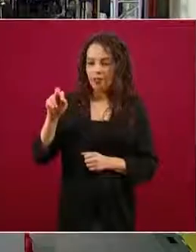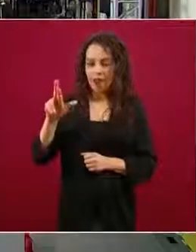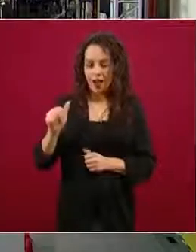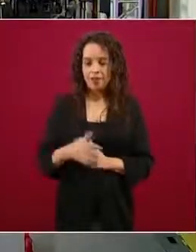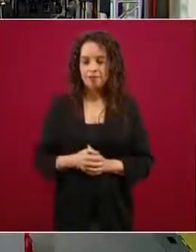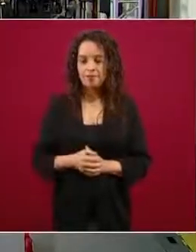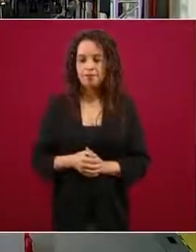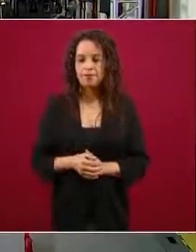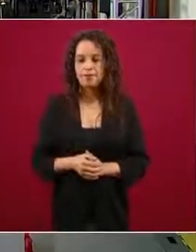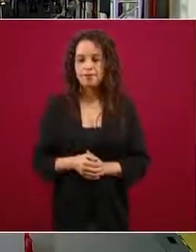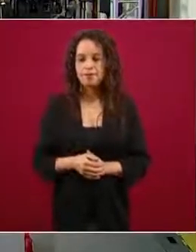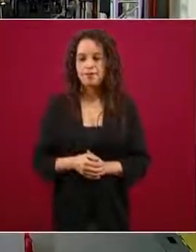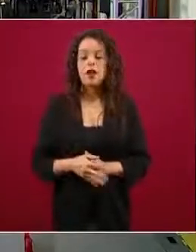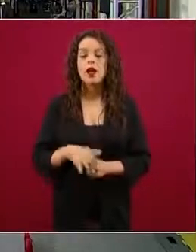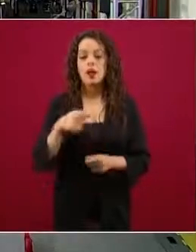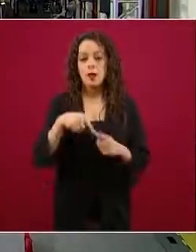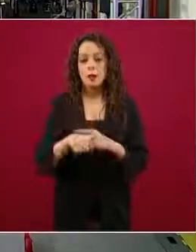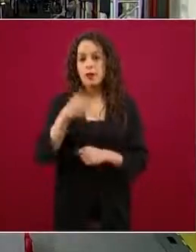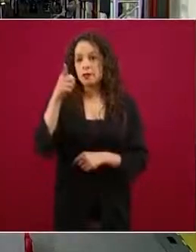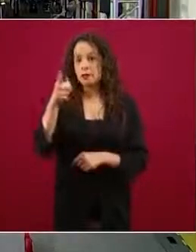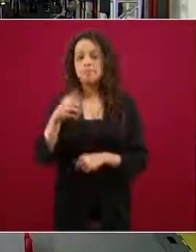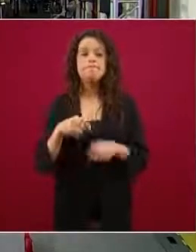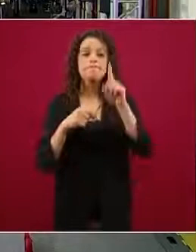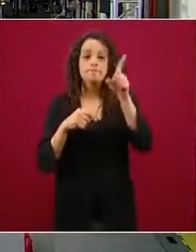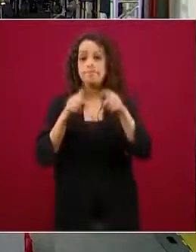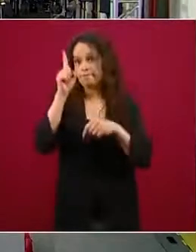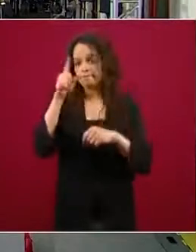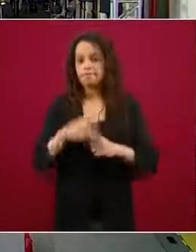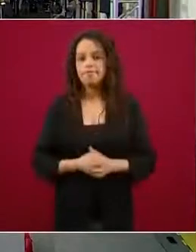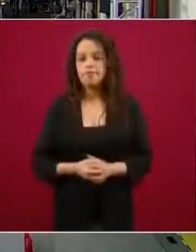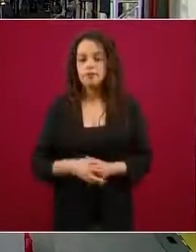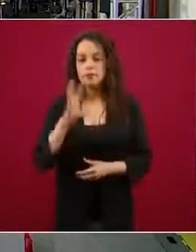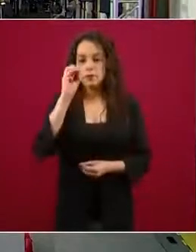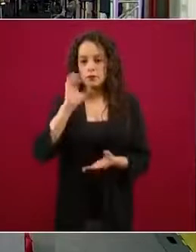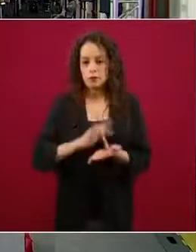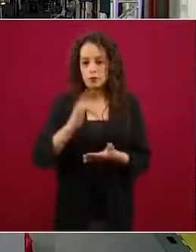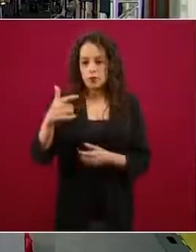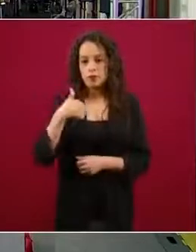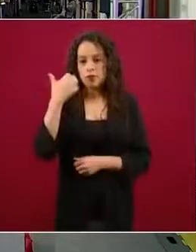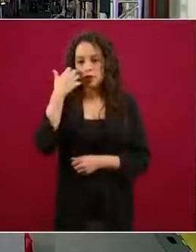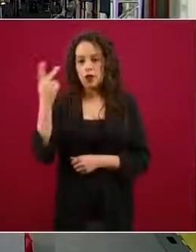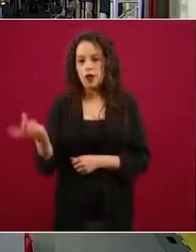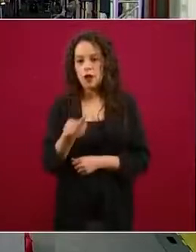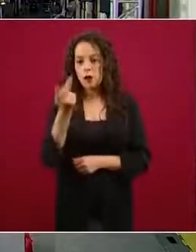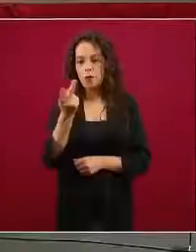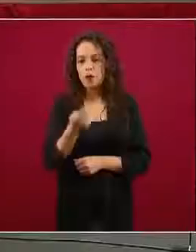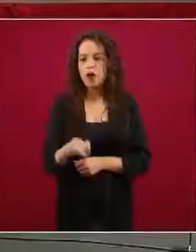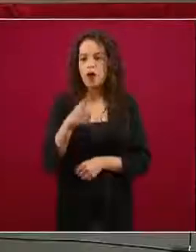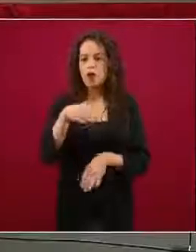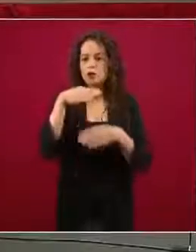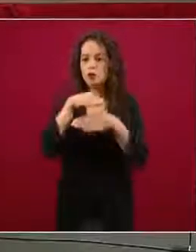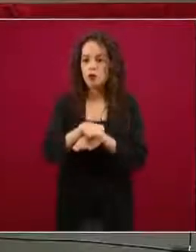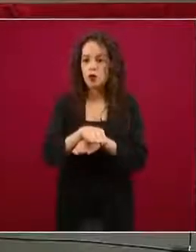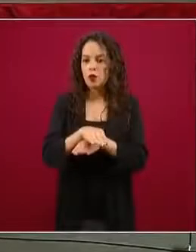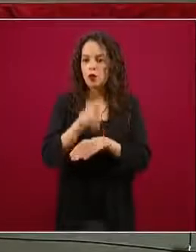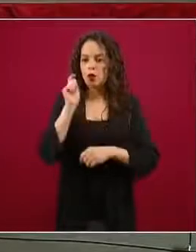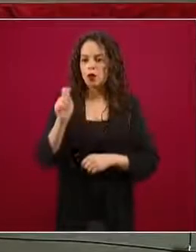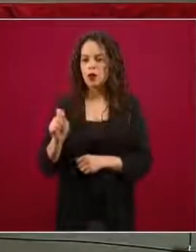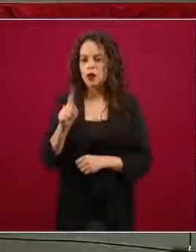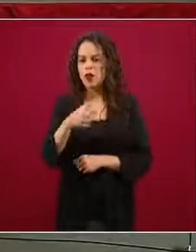con ustedes. Muchas gracias, doctor Gatell. Preguntarle sobre los trabajos de la Comisión Consultiva de Salud Pública esta tarde, si nos